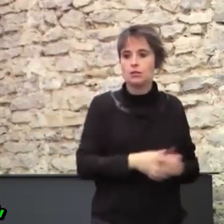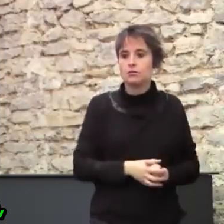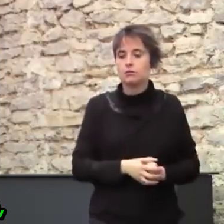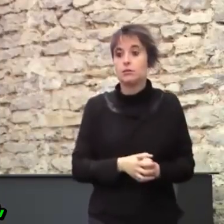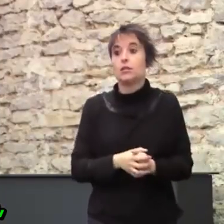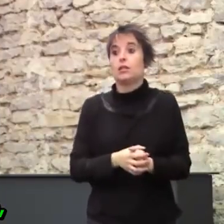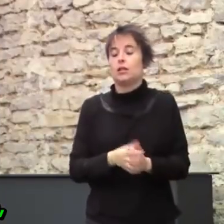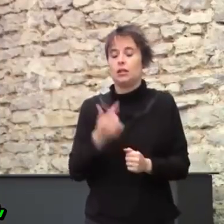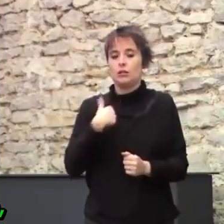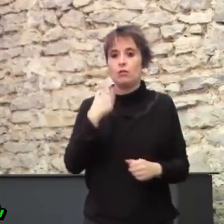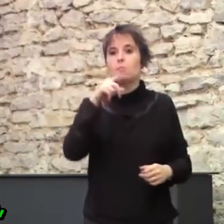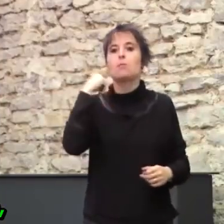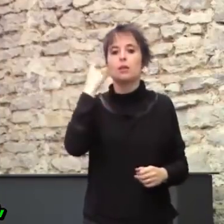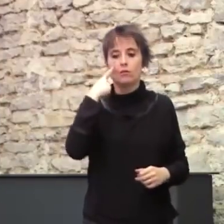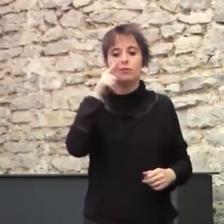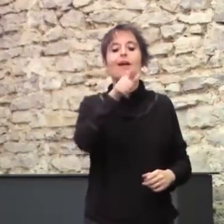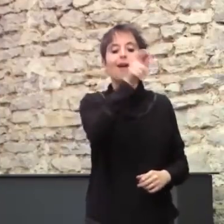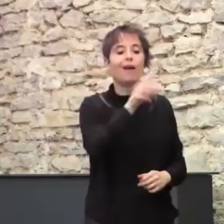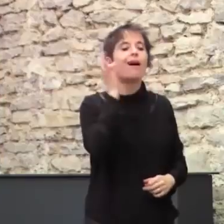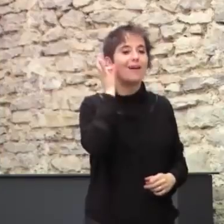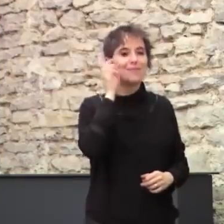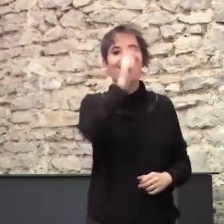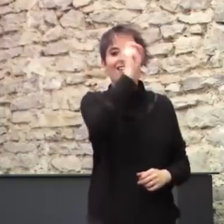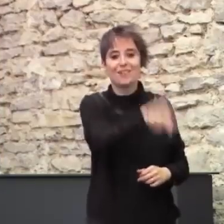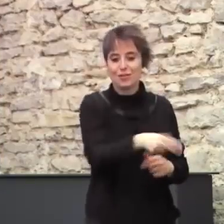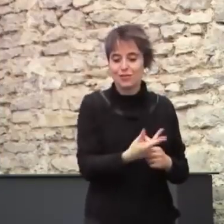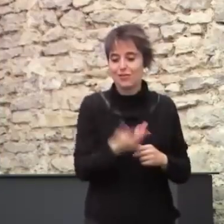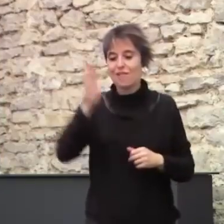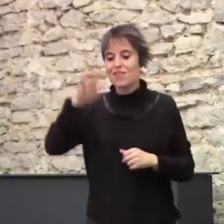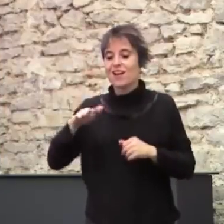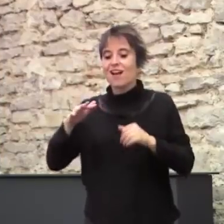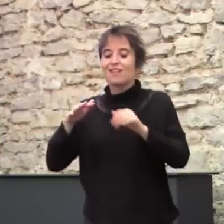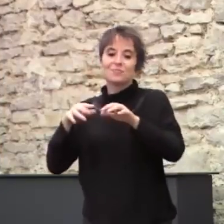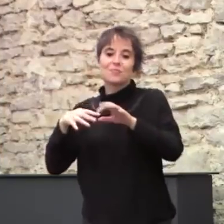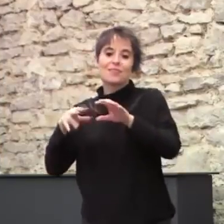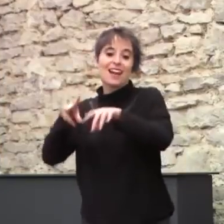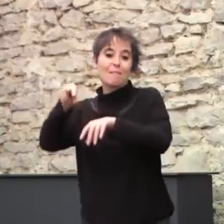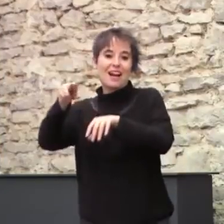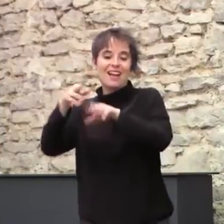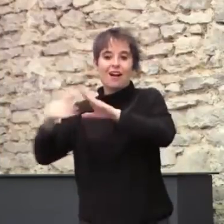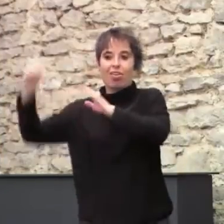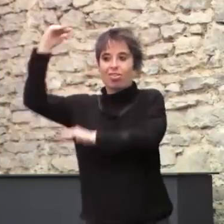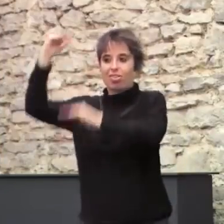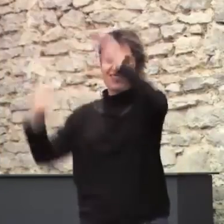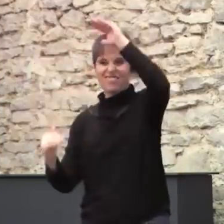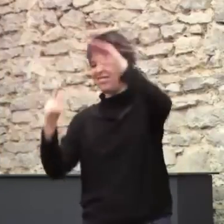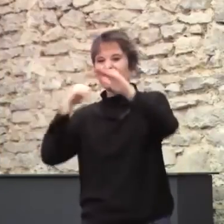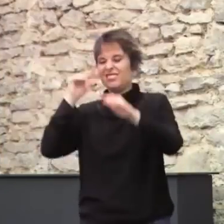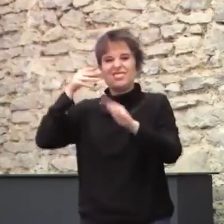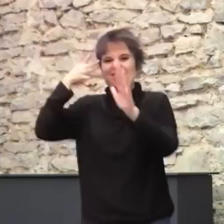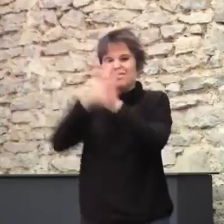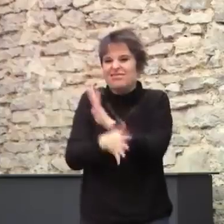Y bueno, pues me di cuenta de que tenía razón, ¿no? De que estábamos en una relación muy desigual, solo que construida al revés y que no tenía ningún sentido,